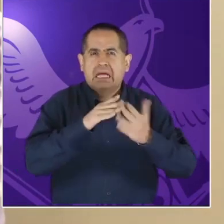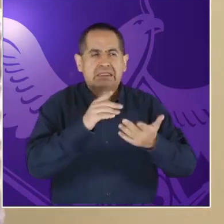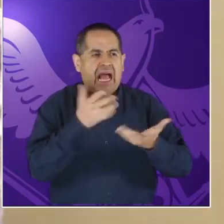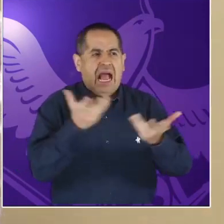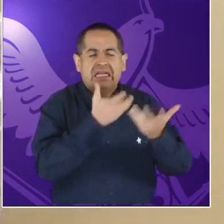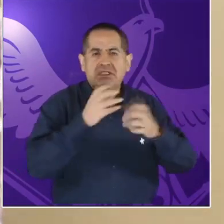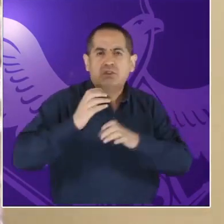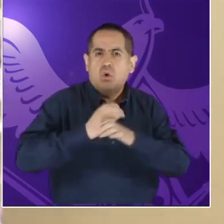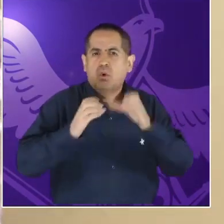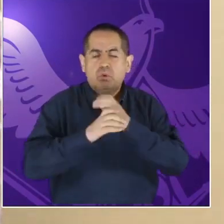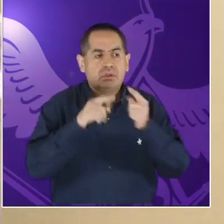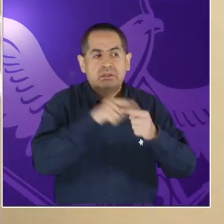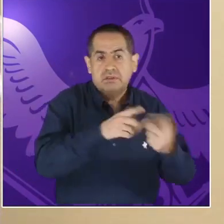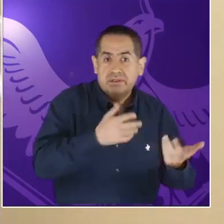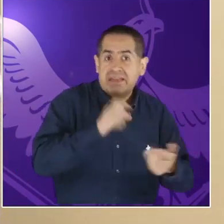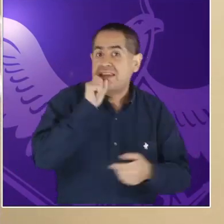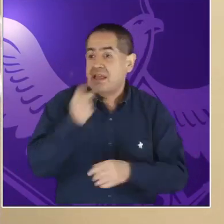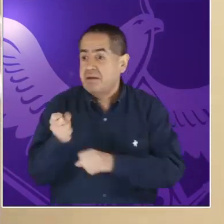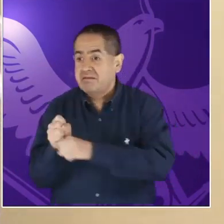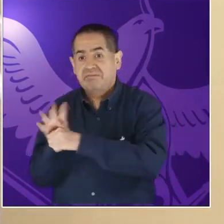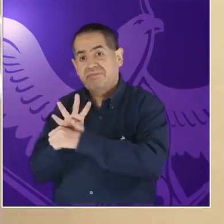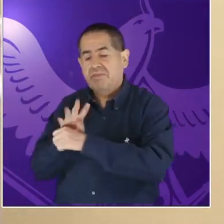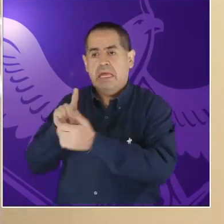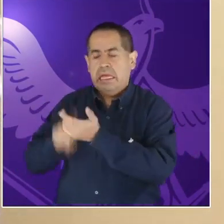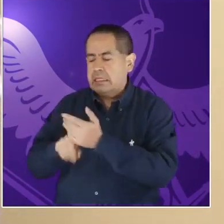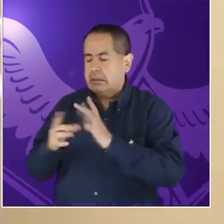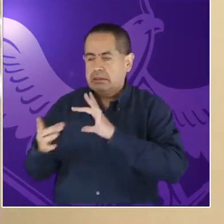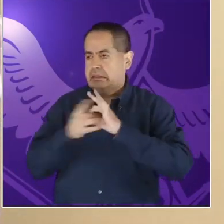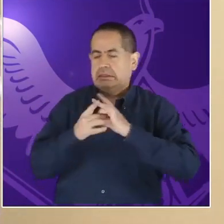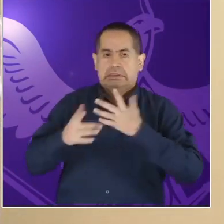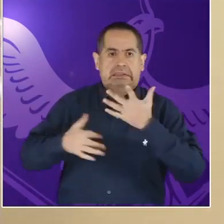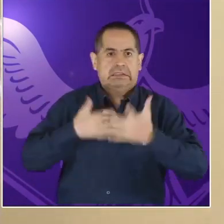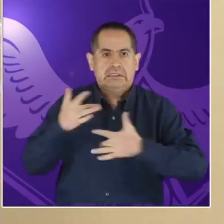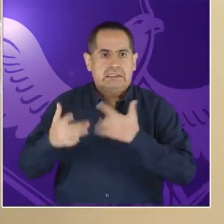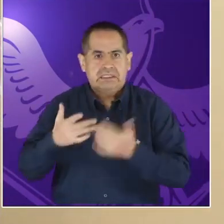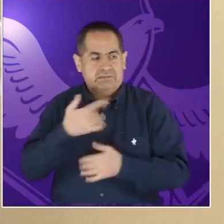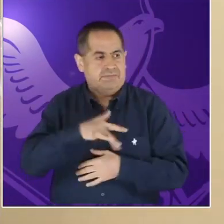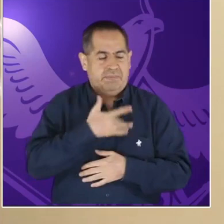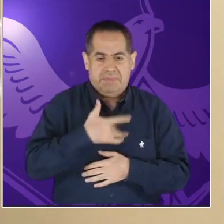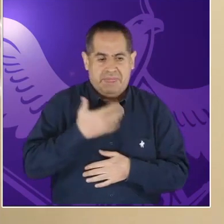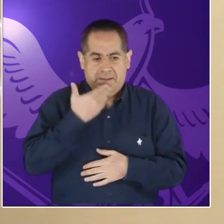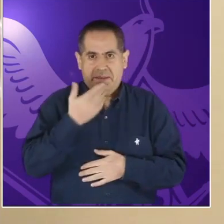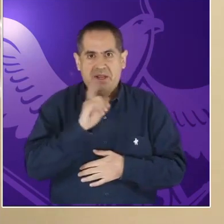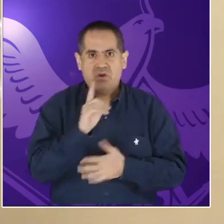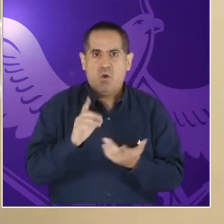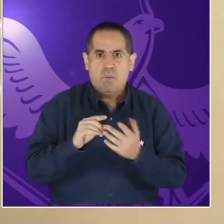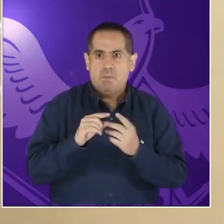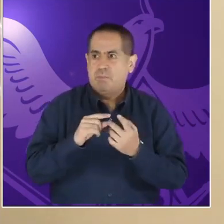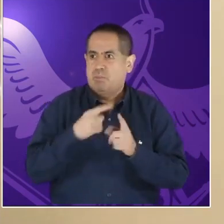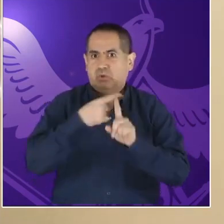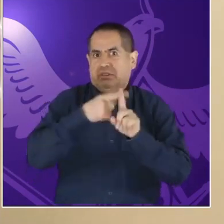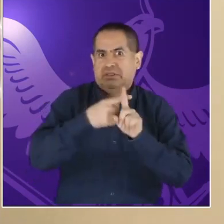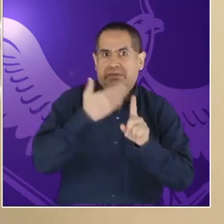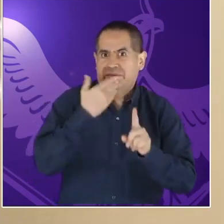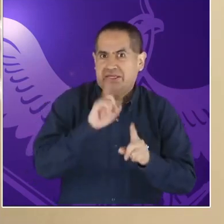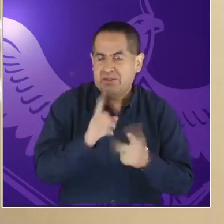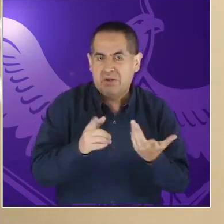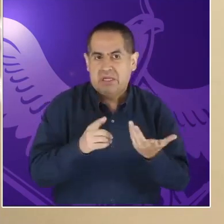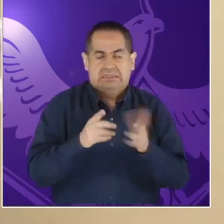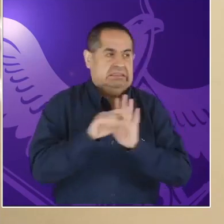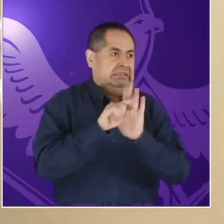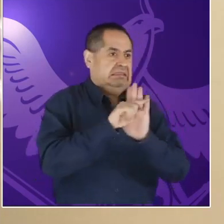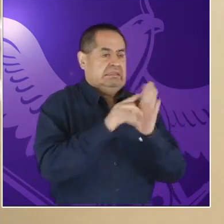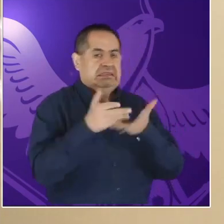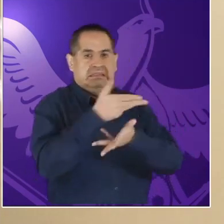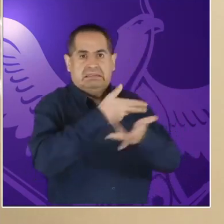términos también pues, de que la pandemia genera condiciones poco amigables de convivencia y yo creo